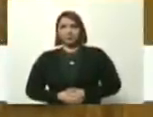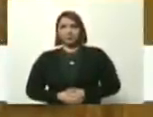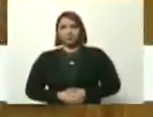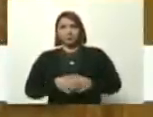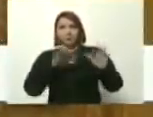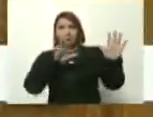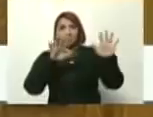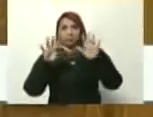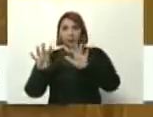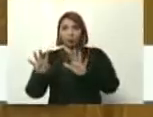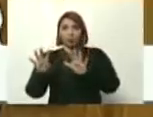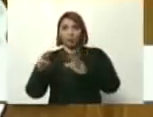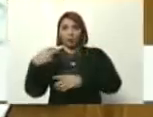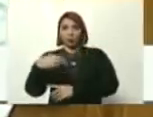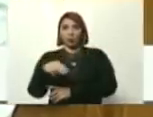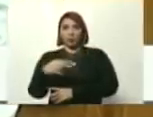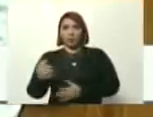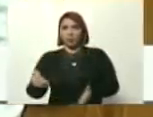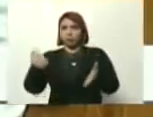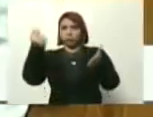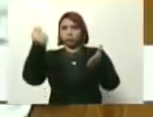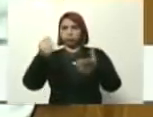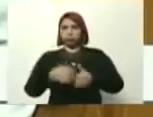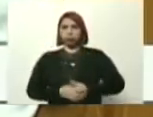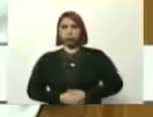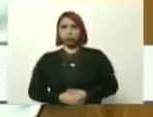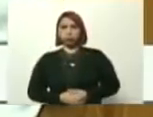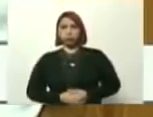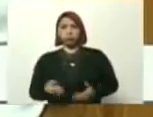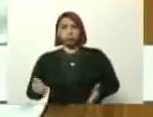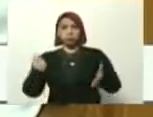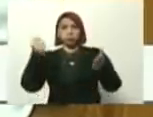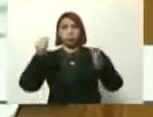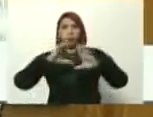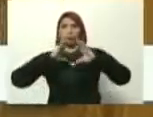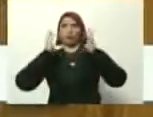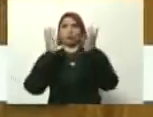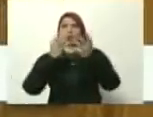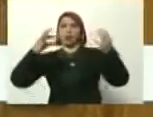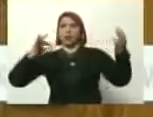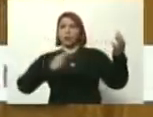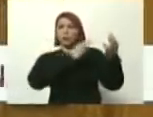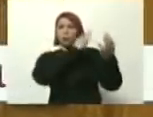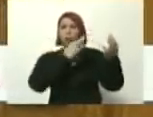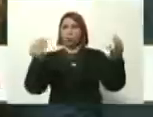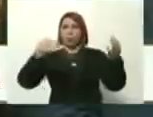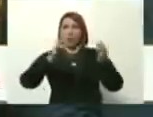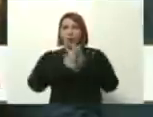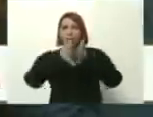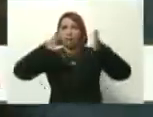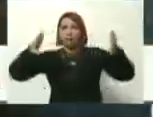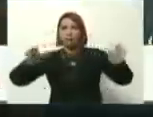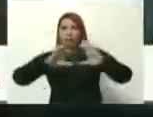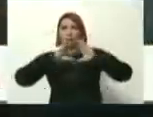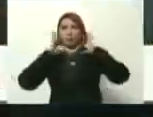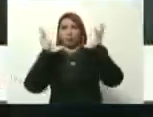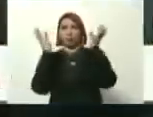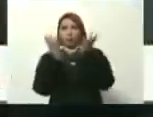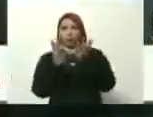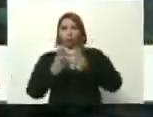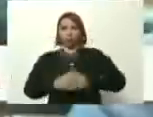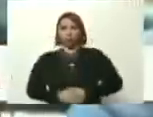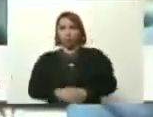19 de noviembre fue galardonado como premio Guinness a la orquesta más grande del mundo.